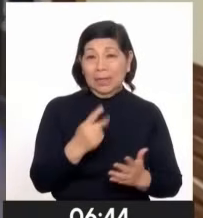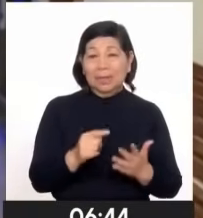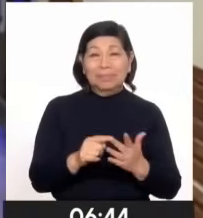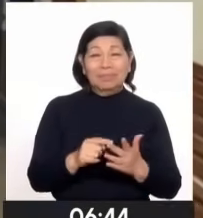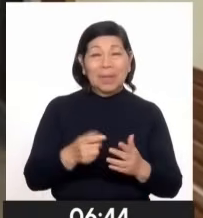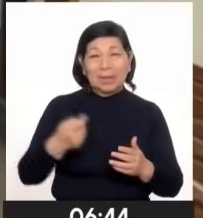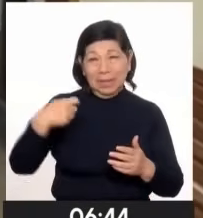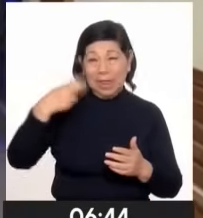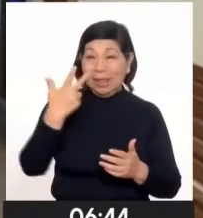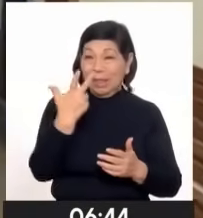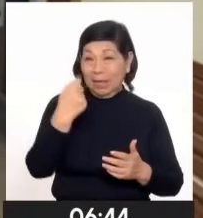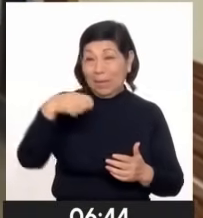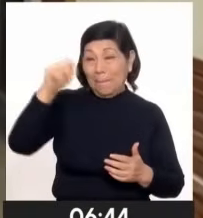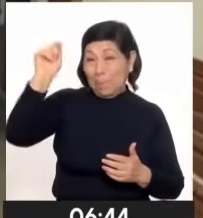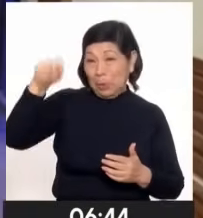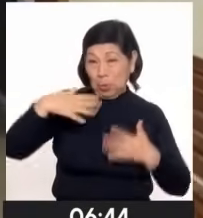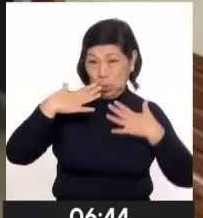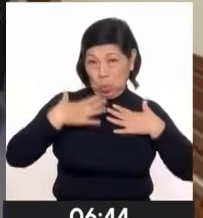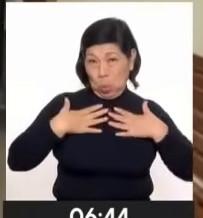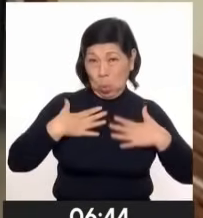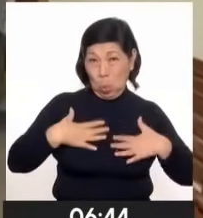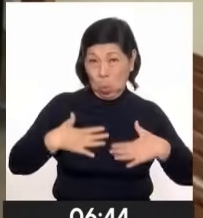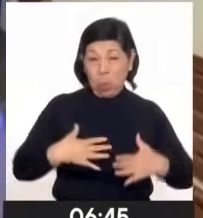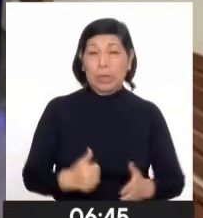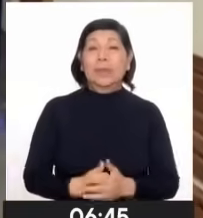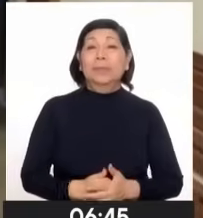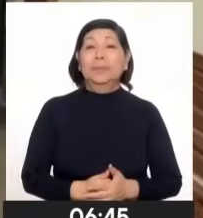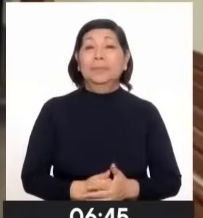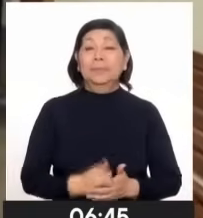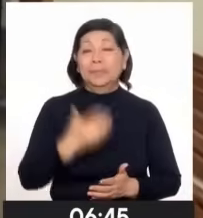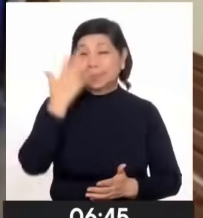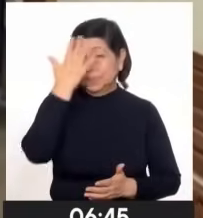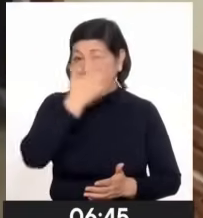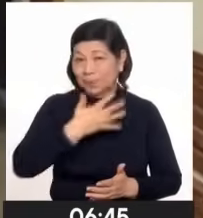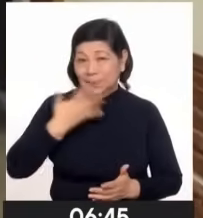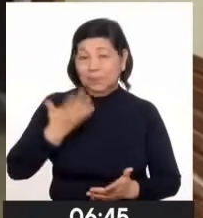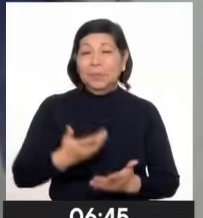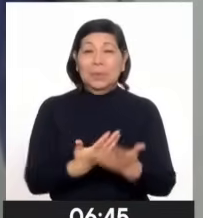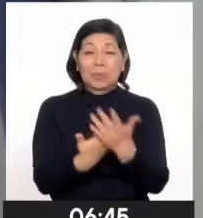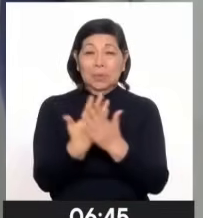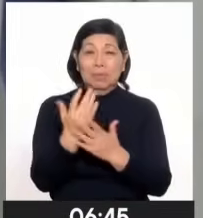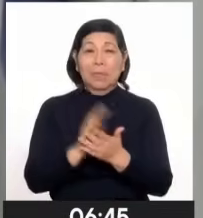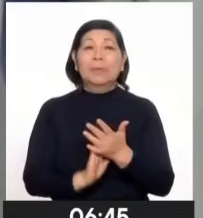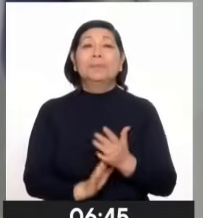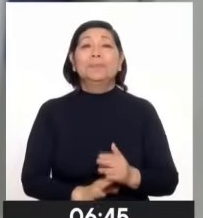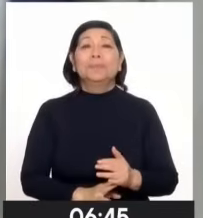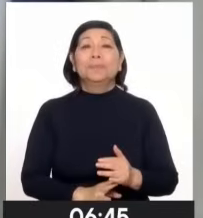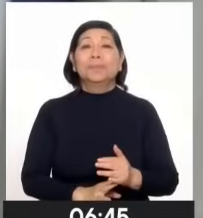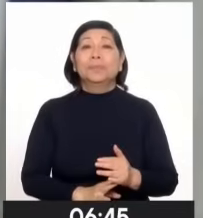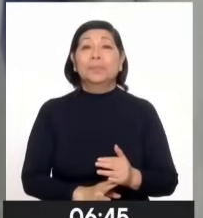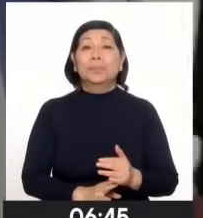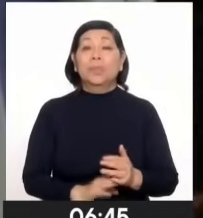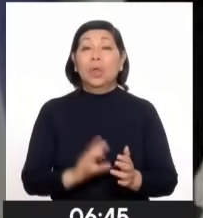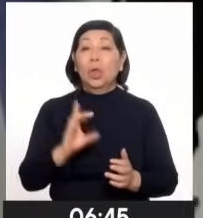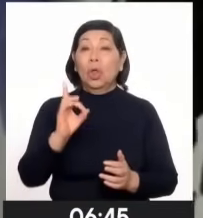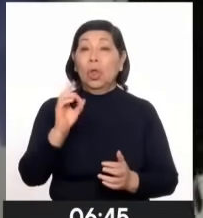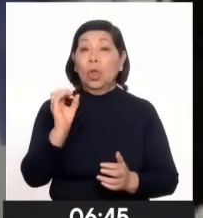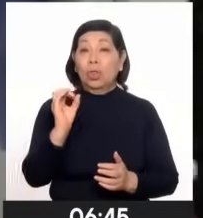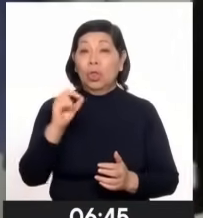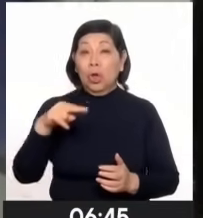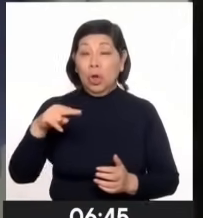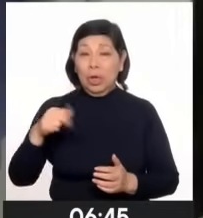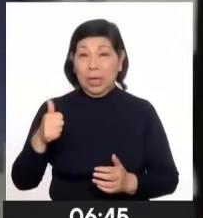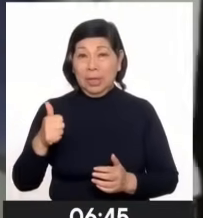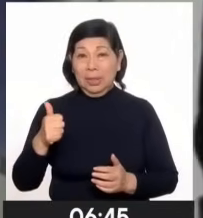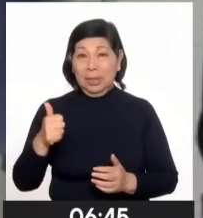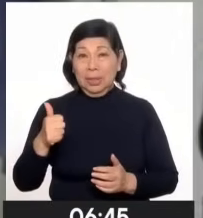el 30% de extensión en cara dorso y manos además Donald Cruz luna que